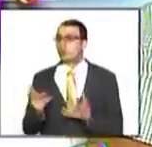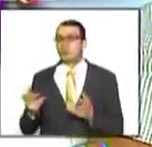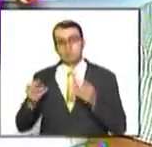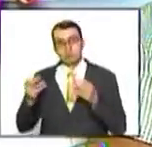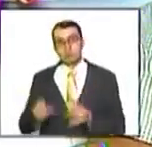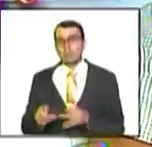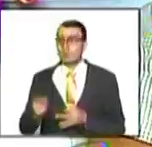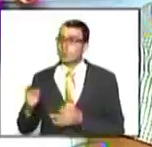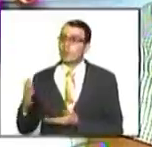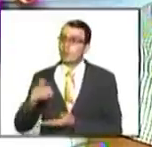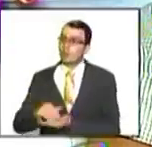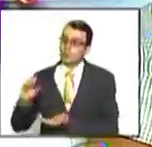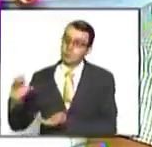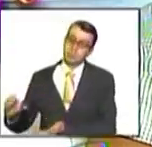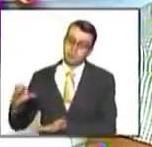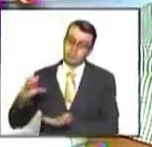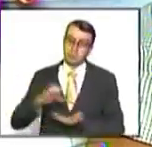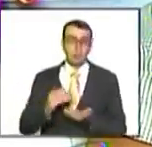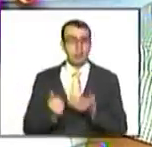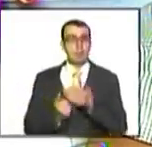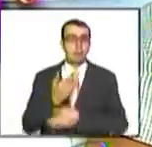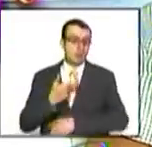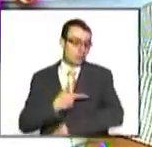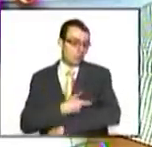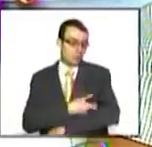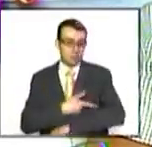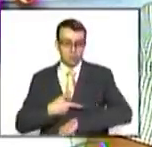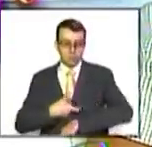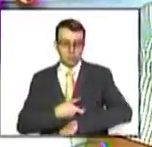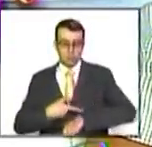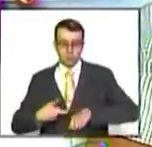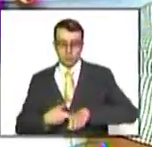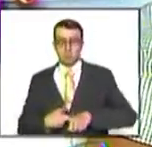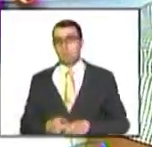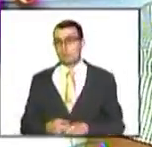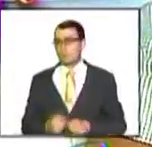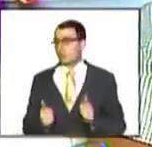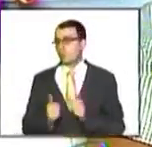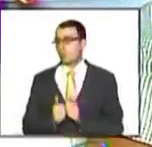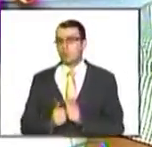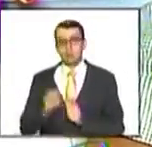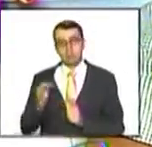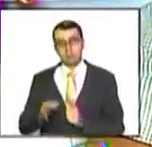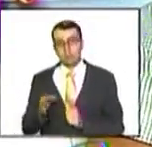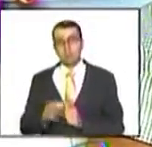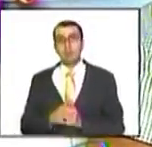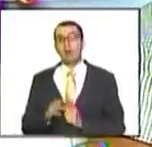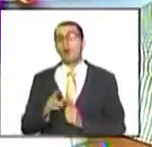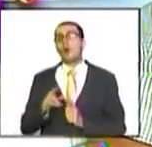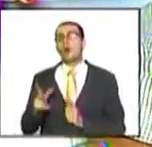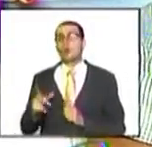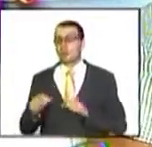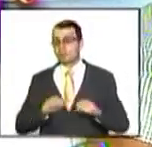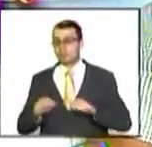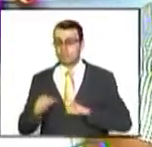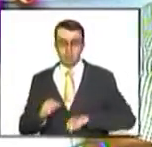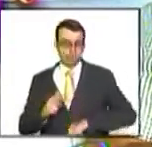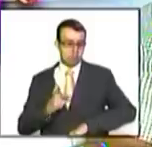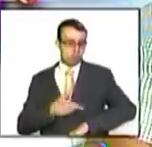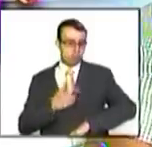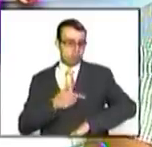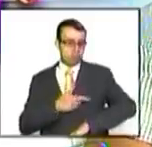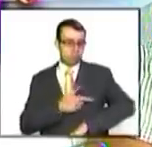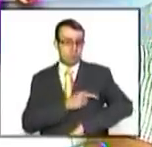la trae y empezamos la aplicación de esto. Desde luego, esto va acompañado de otra terapia con láser